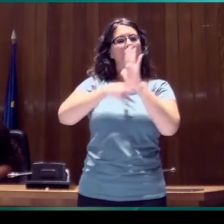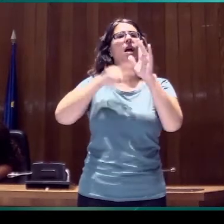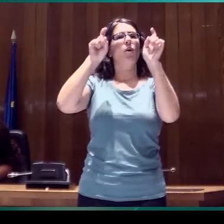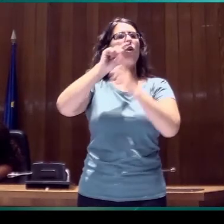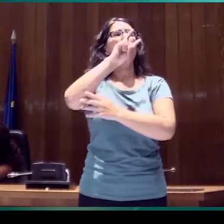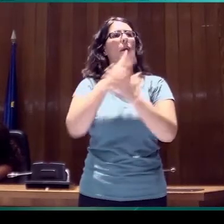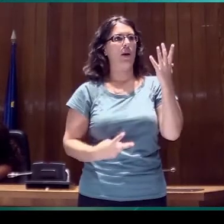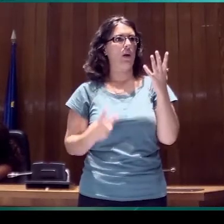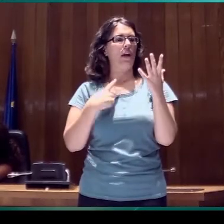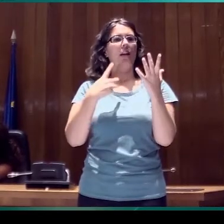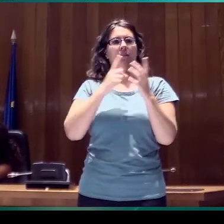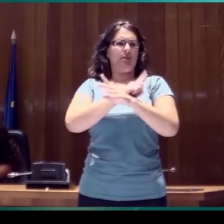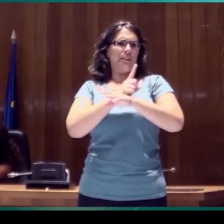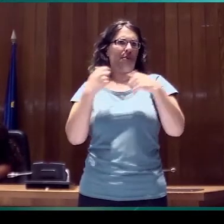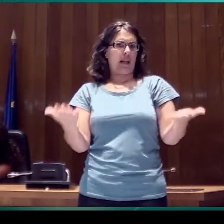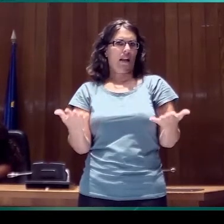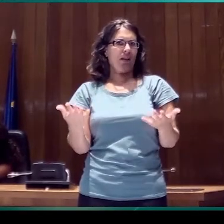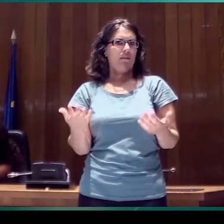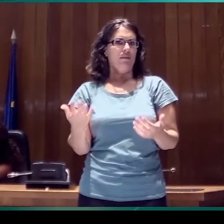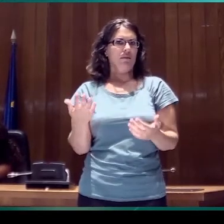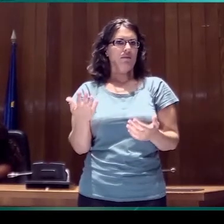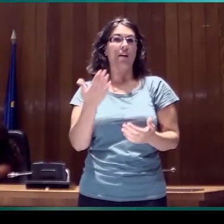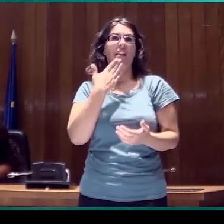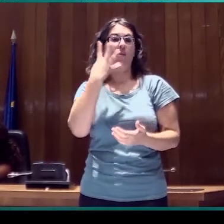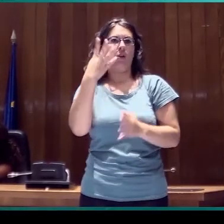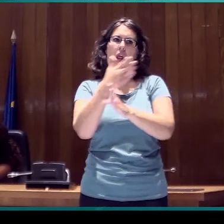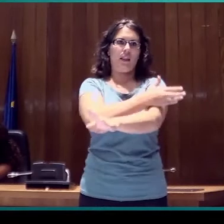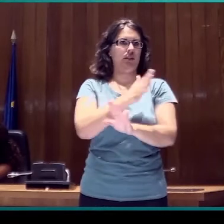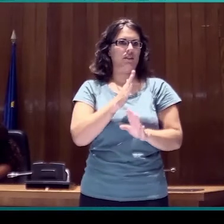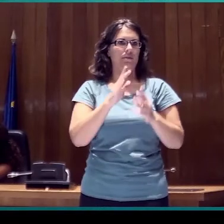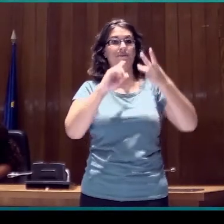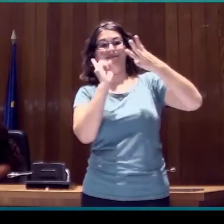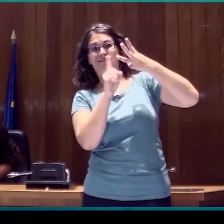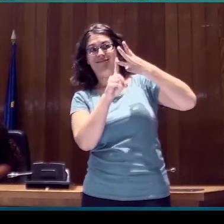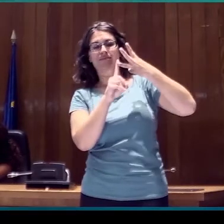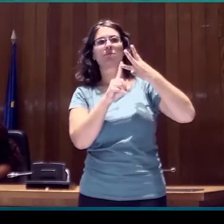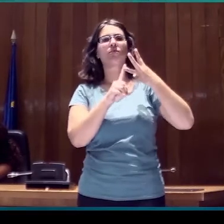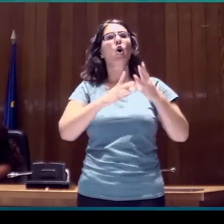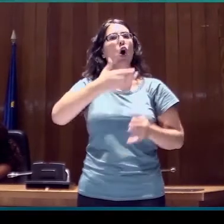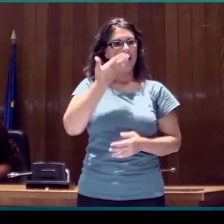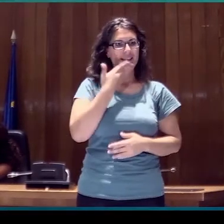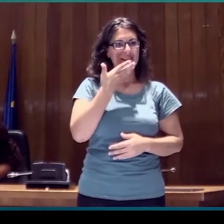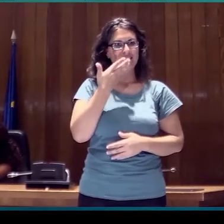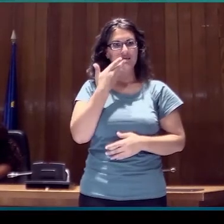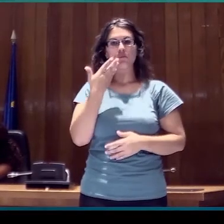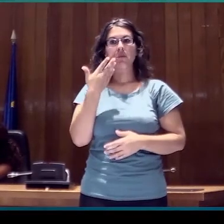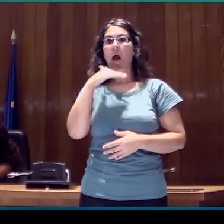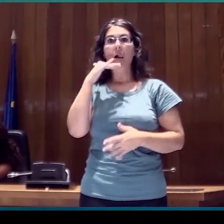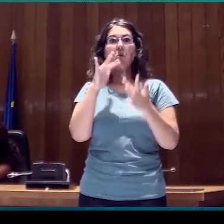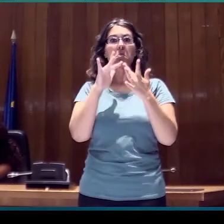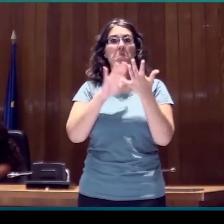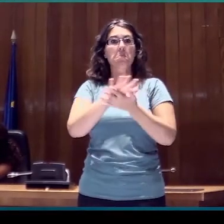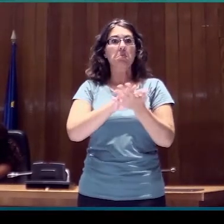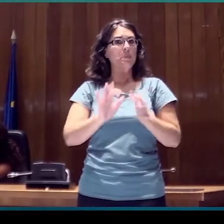temprana. Concretamente, eran niños que habían sido escolarizados antes de los cuatro años. Y el tercer grupo eran oyentes que no habían tenido ningún tipo de contacto